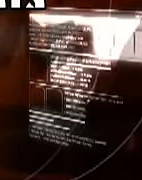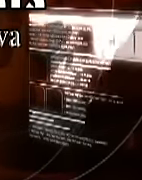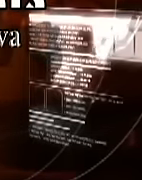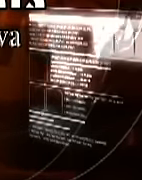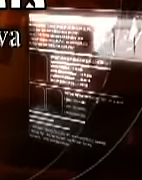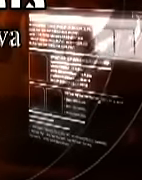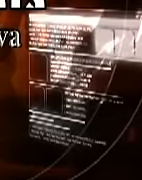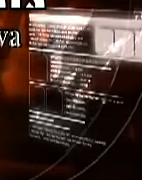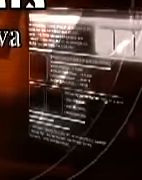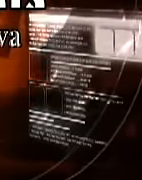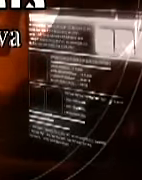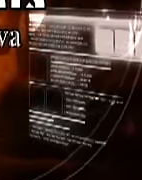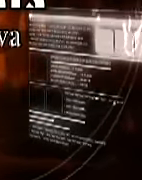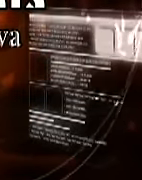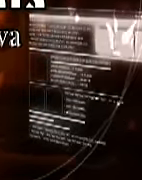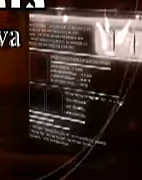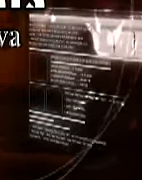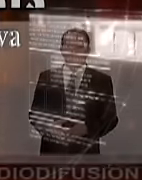¡Gracias!